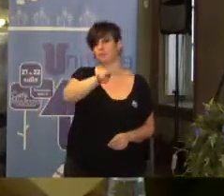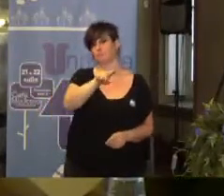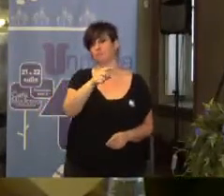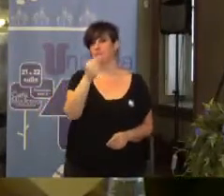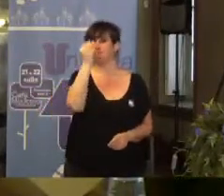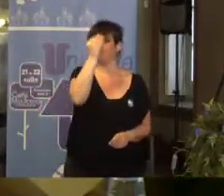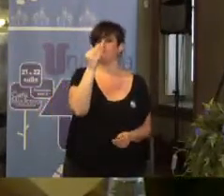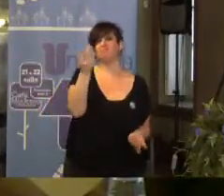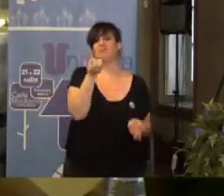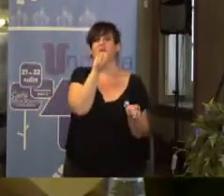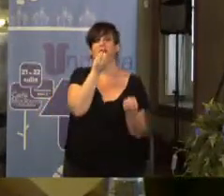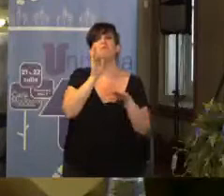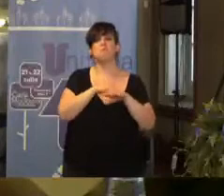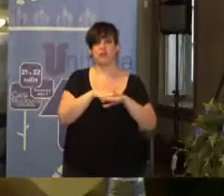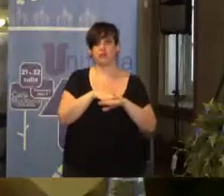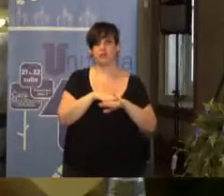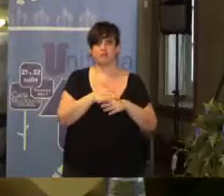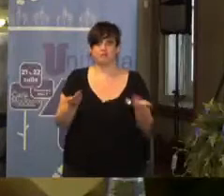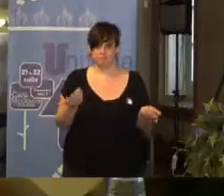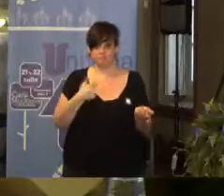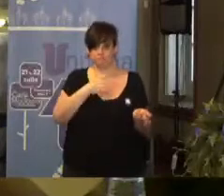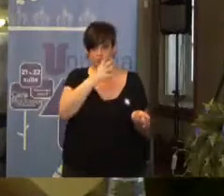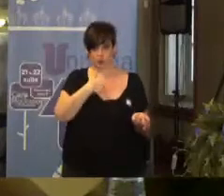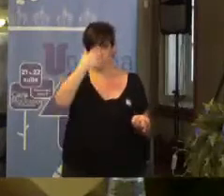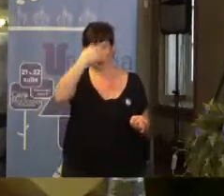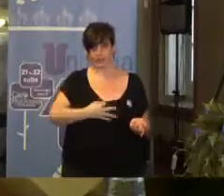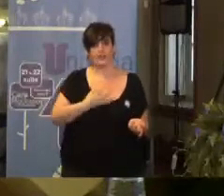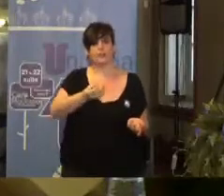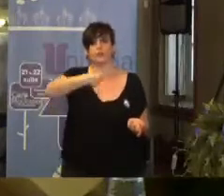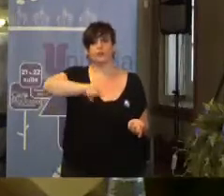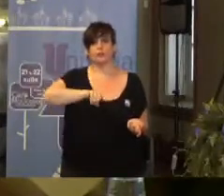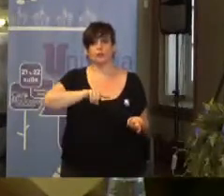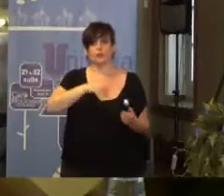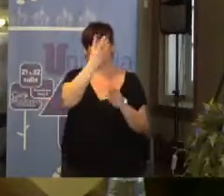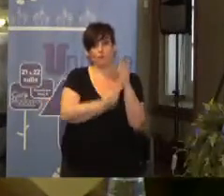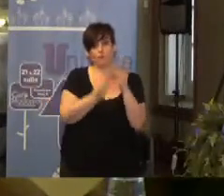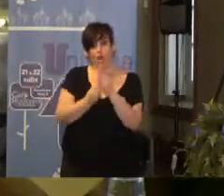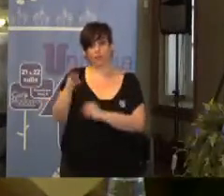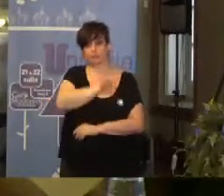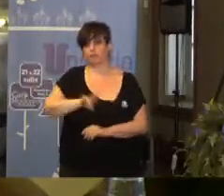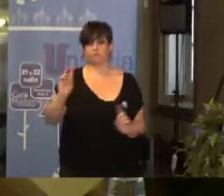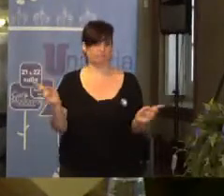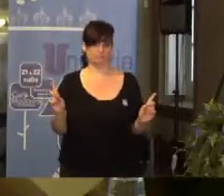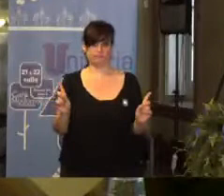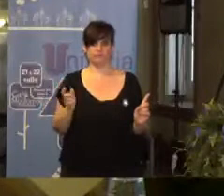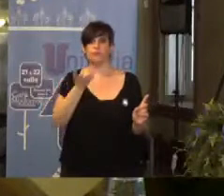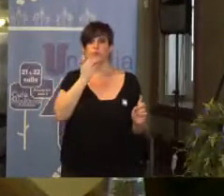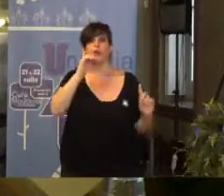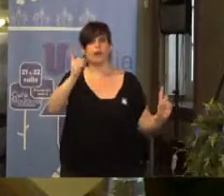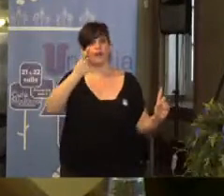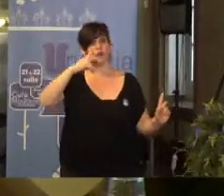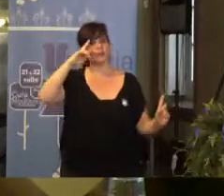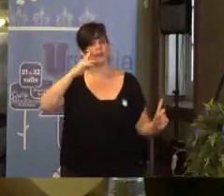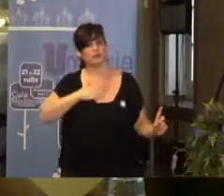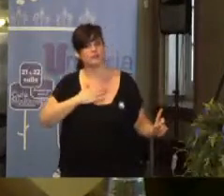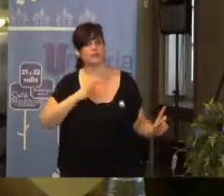todo isto esta muller agora aquí? Digo, bueno, pois porque eu creo que non temos que cometer os mesmos erros. E se a miña experiencia ou a